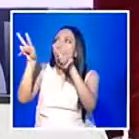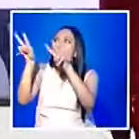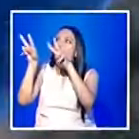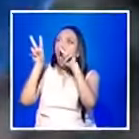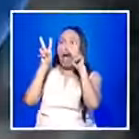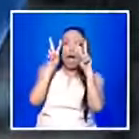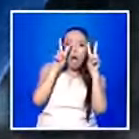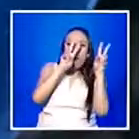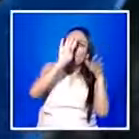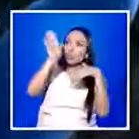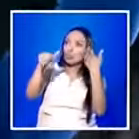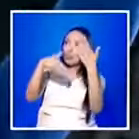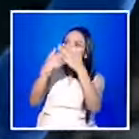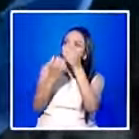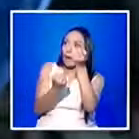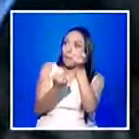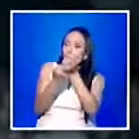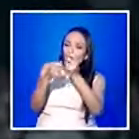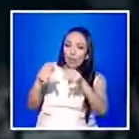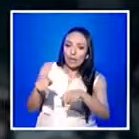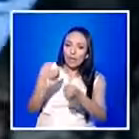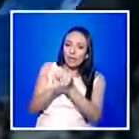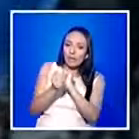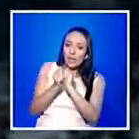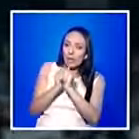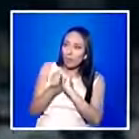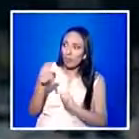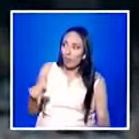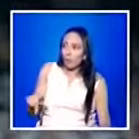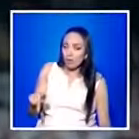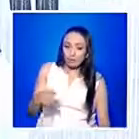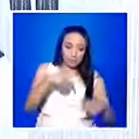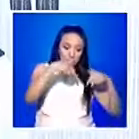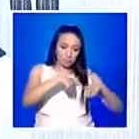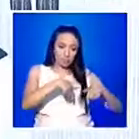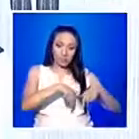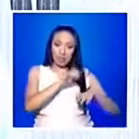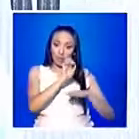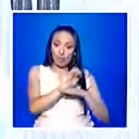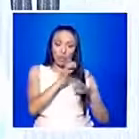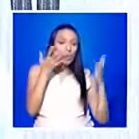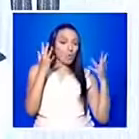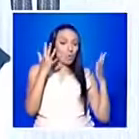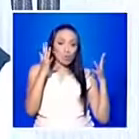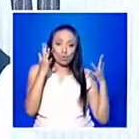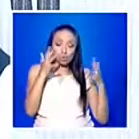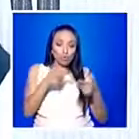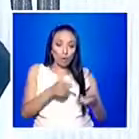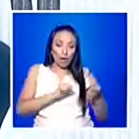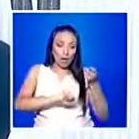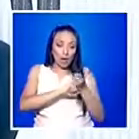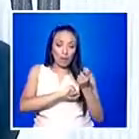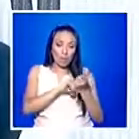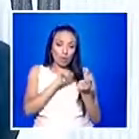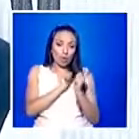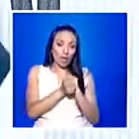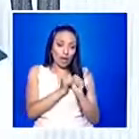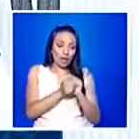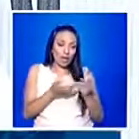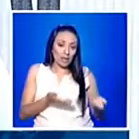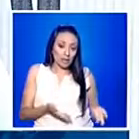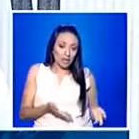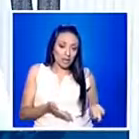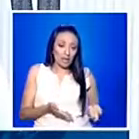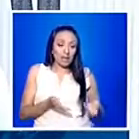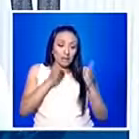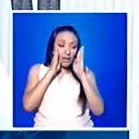gente viene a apoyar el deporte, cosa que aquí en el Ecuador no se ve esa magnitud de gente apoyando el deporte y más